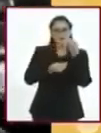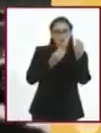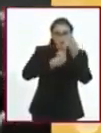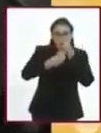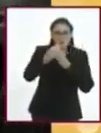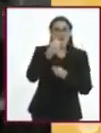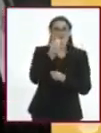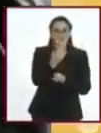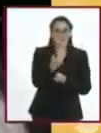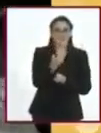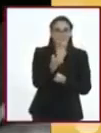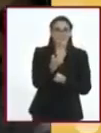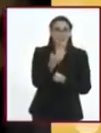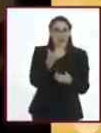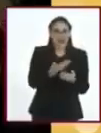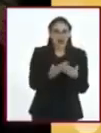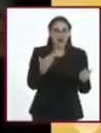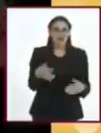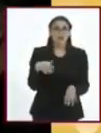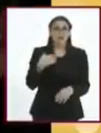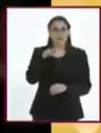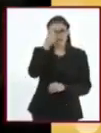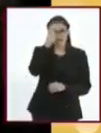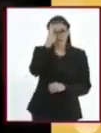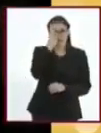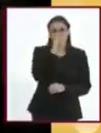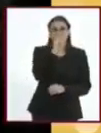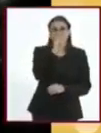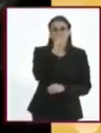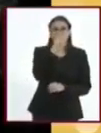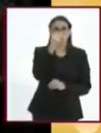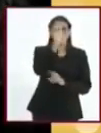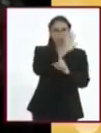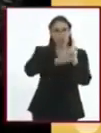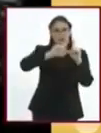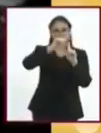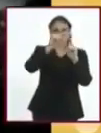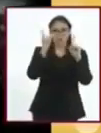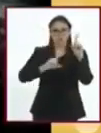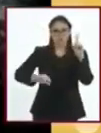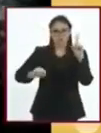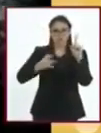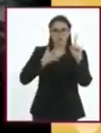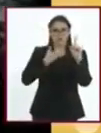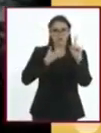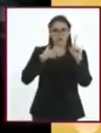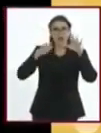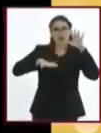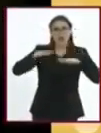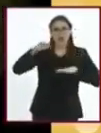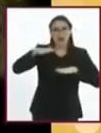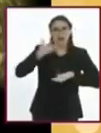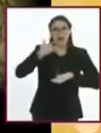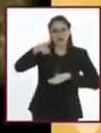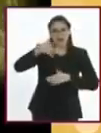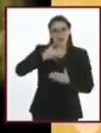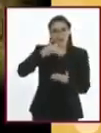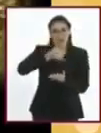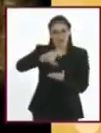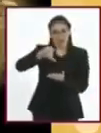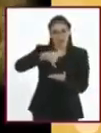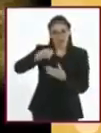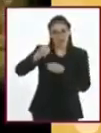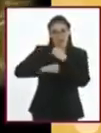muy preocupante porque la mayor parte del territorio mexicano, según el censo agrícola del